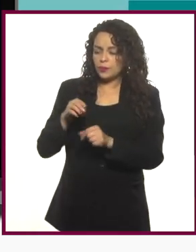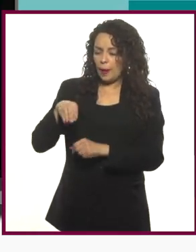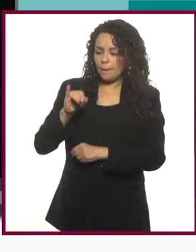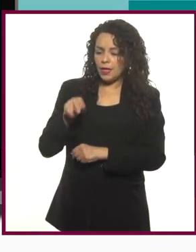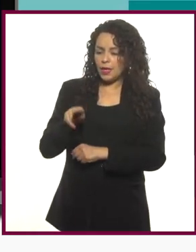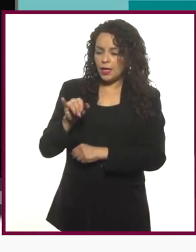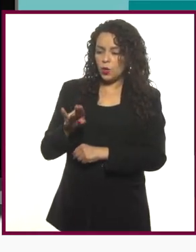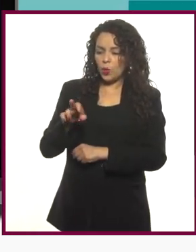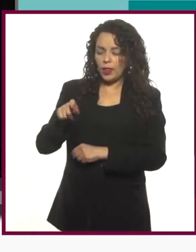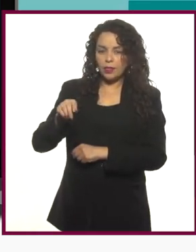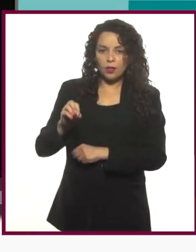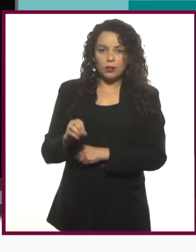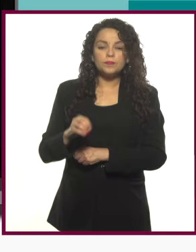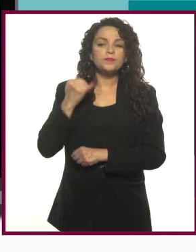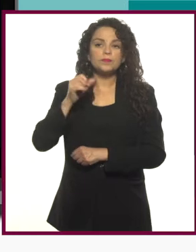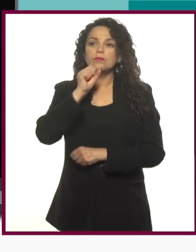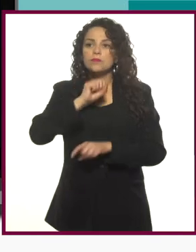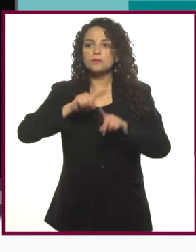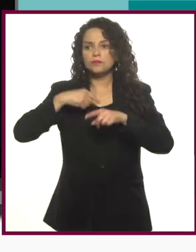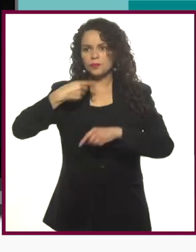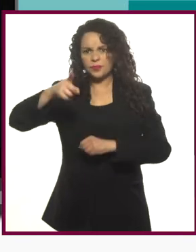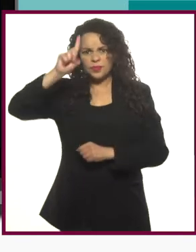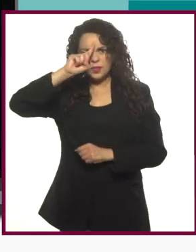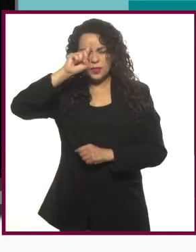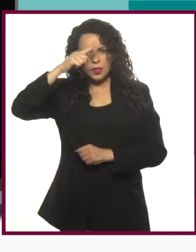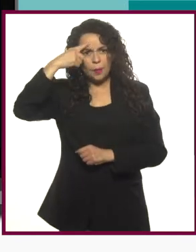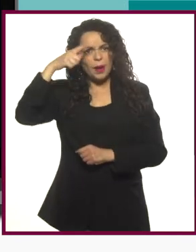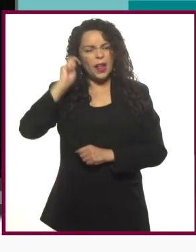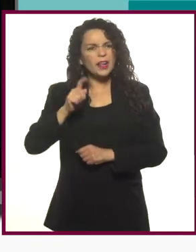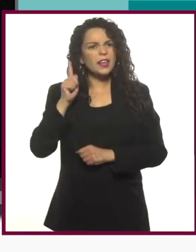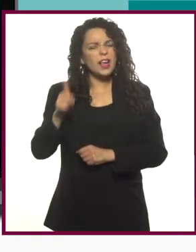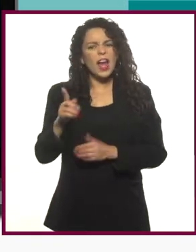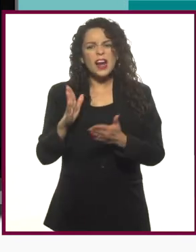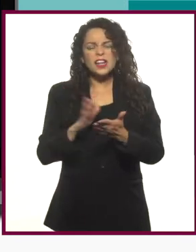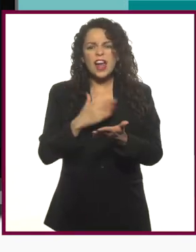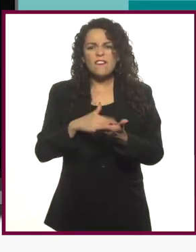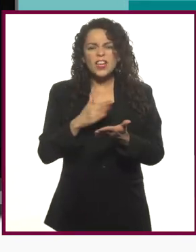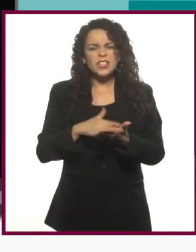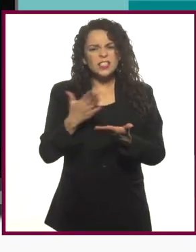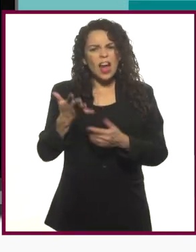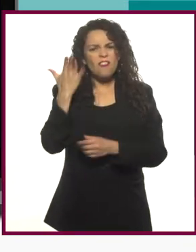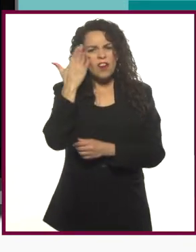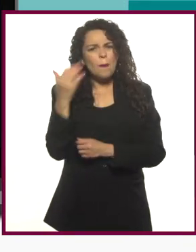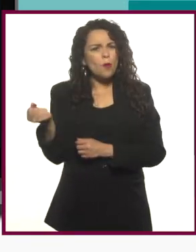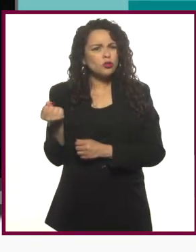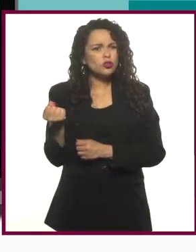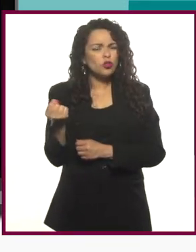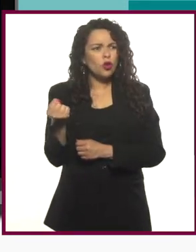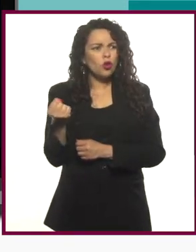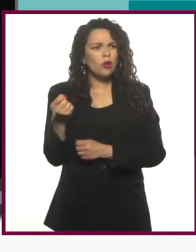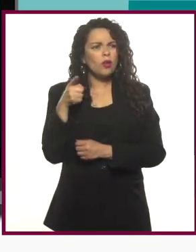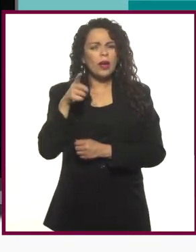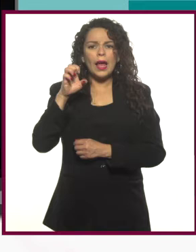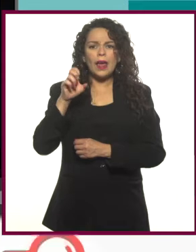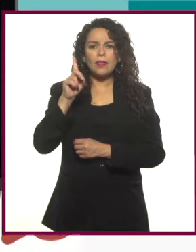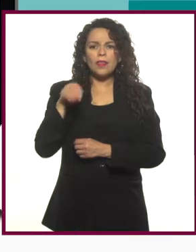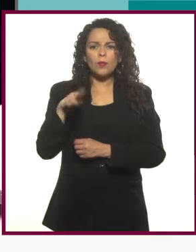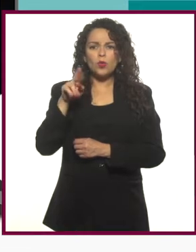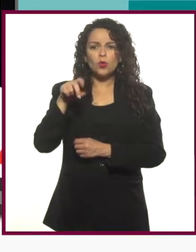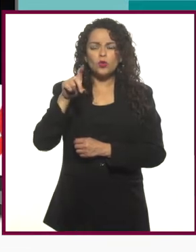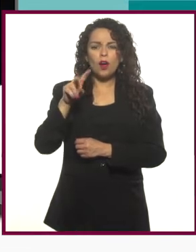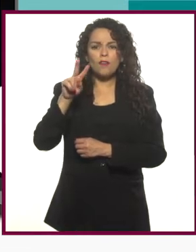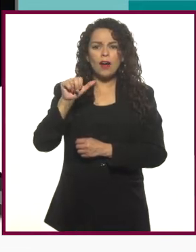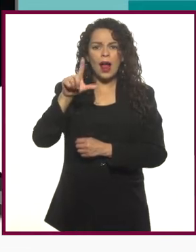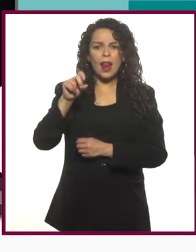minicuento. Incluso recomendaría la búsqueda. En red está esta famosa revista que editó